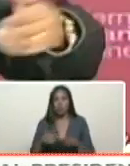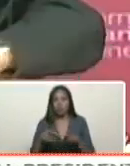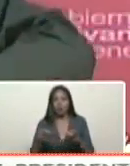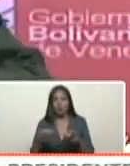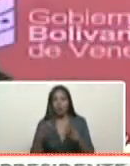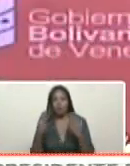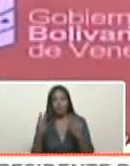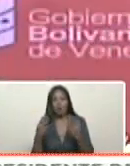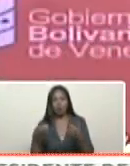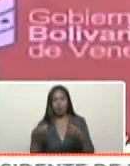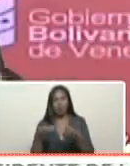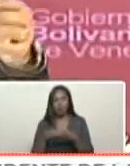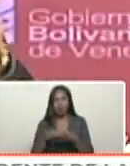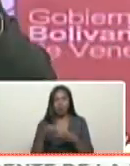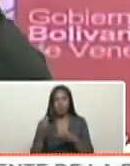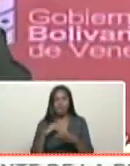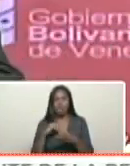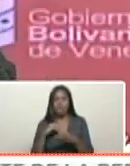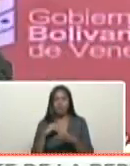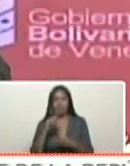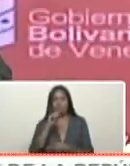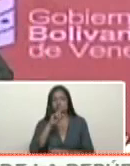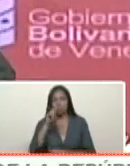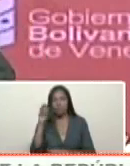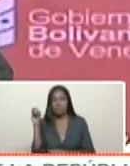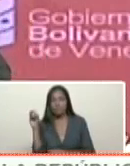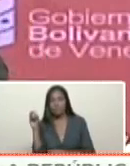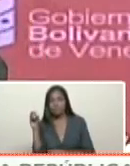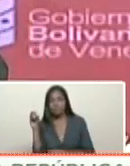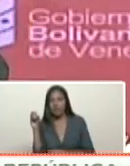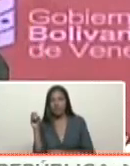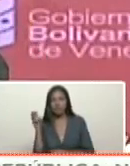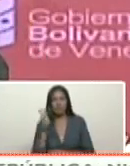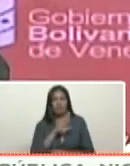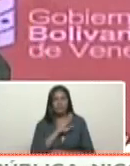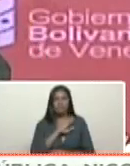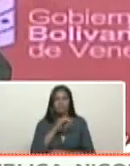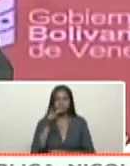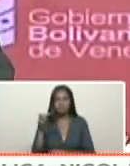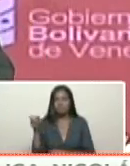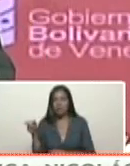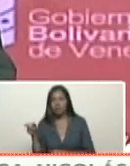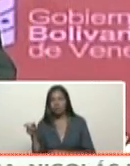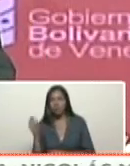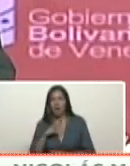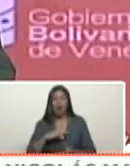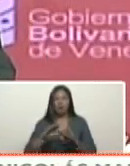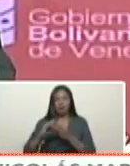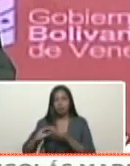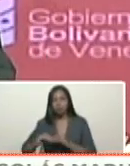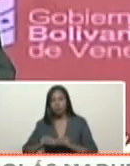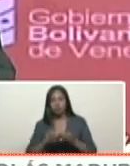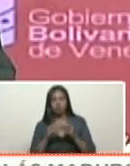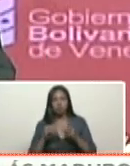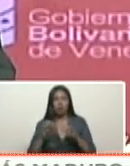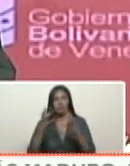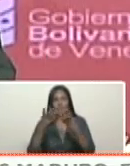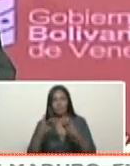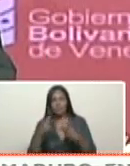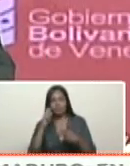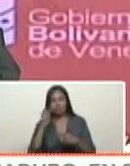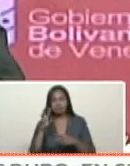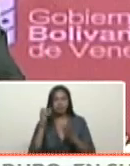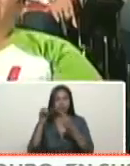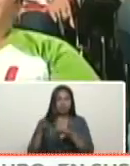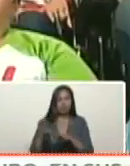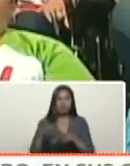se agrupan 120 brigadistas. Mira, vamos a desarrollar la recuperación. Esa empresa que está ahí está